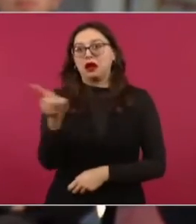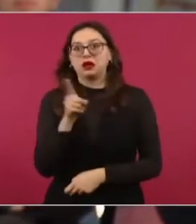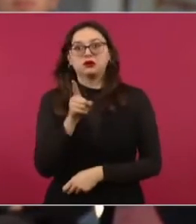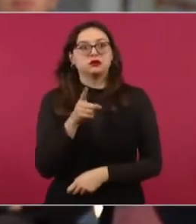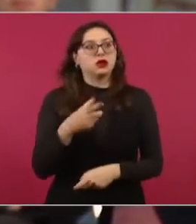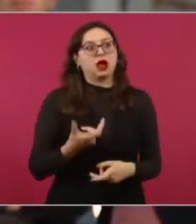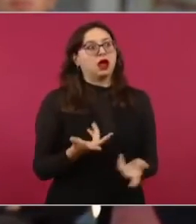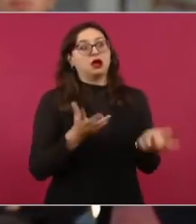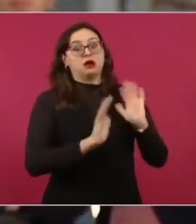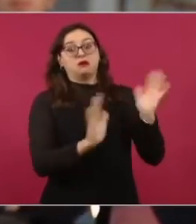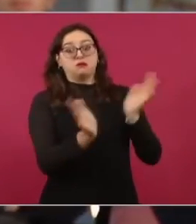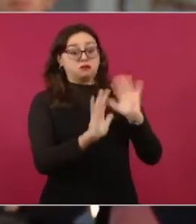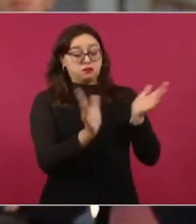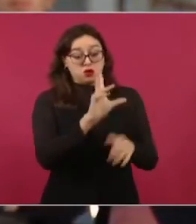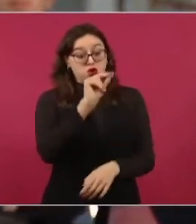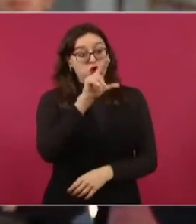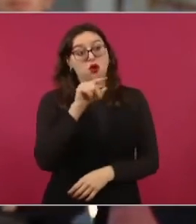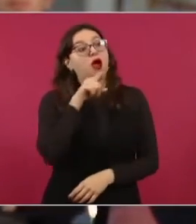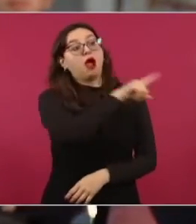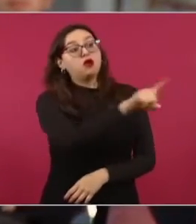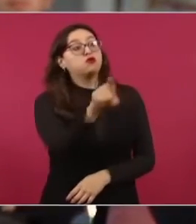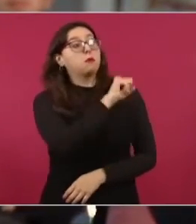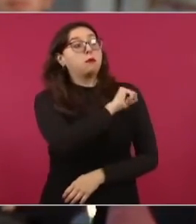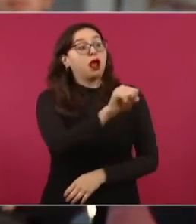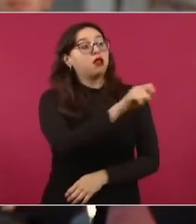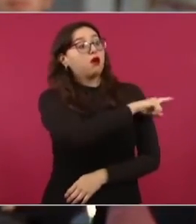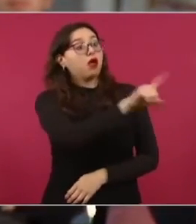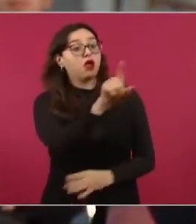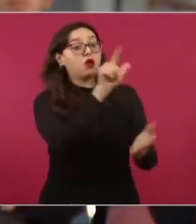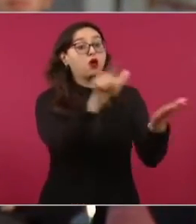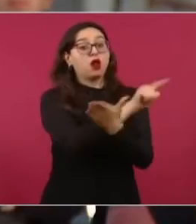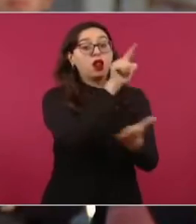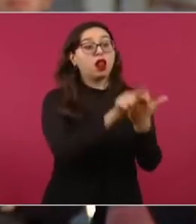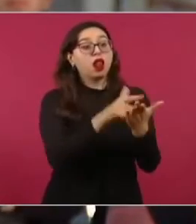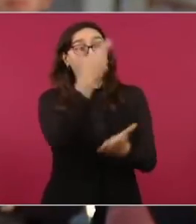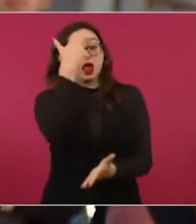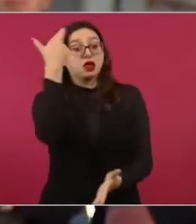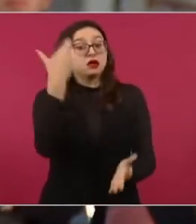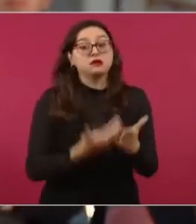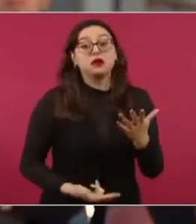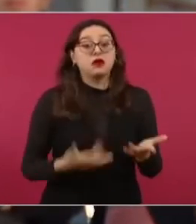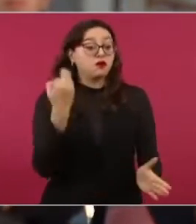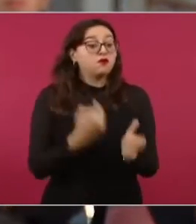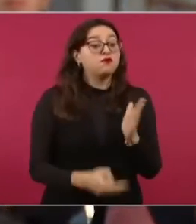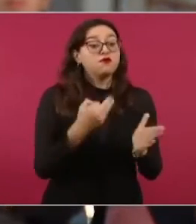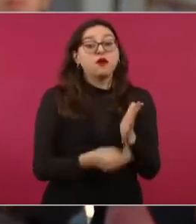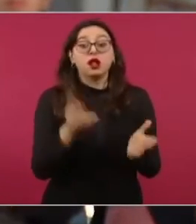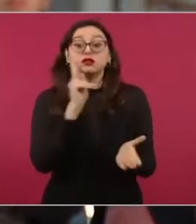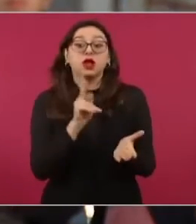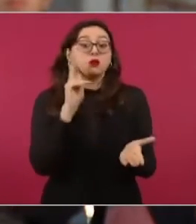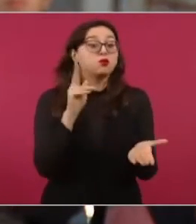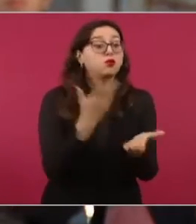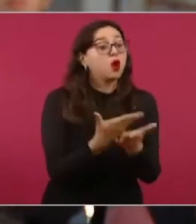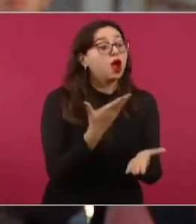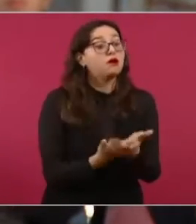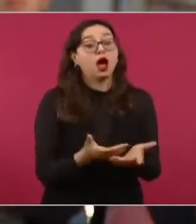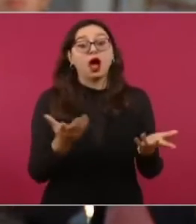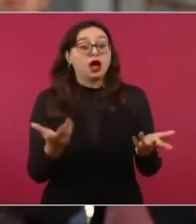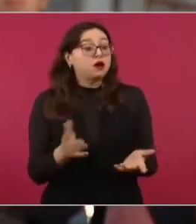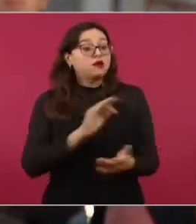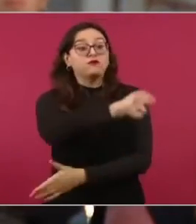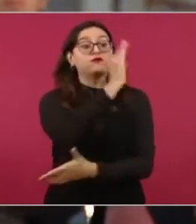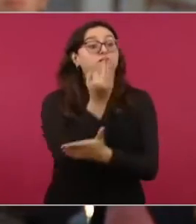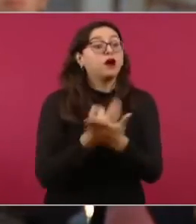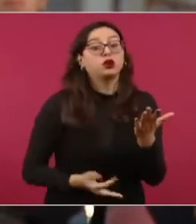en el mundo de la mafia pues no existe documentación, es decir, no hay facturas, se supone